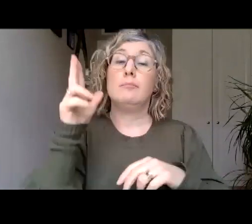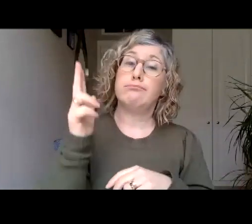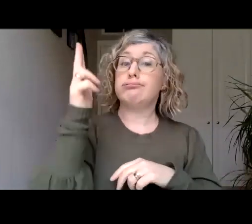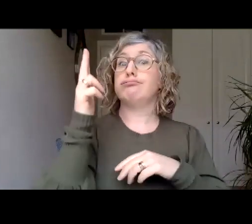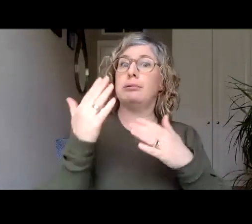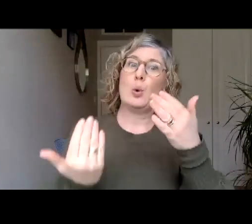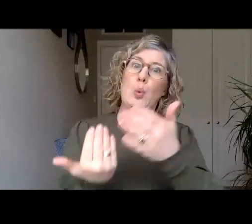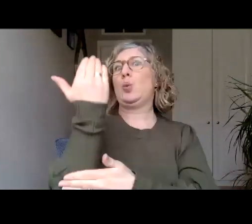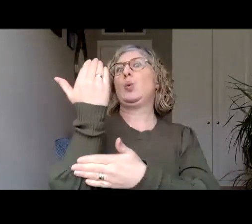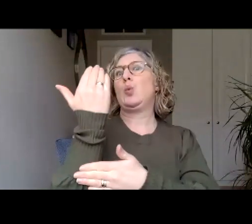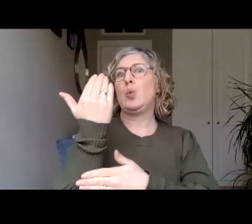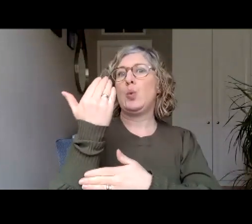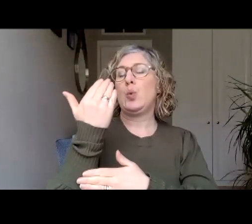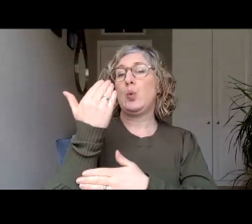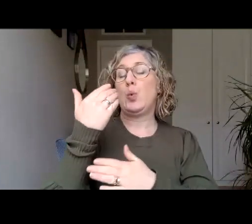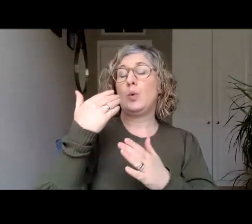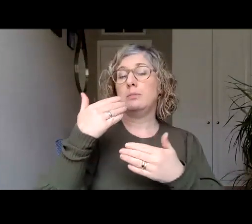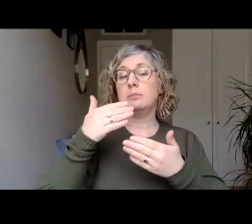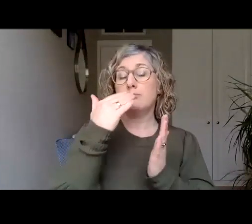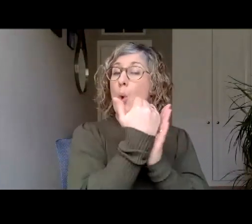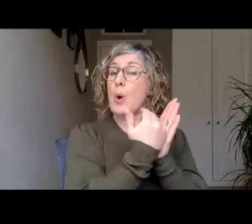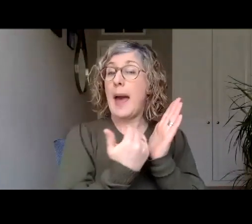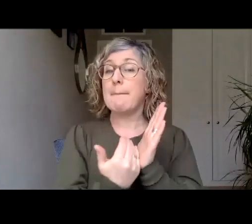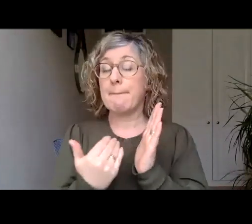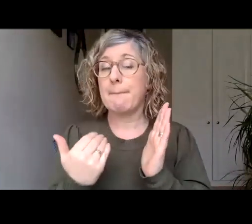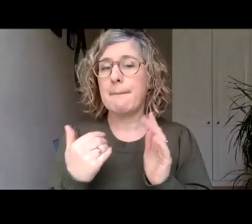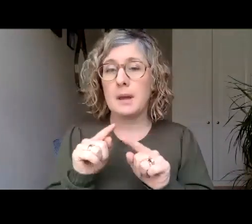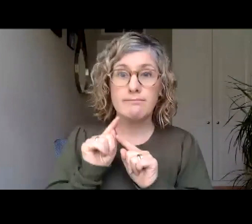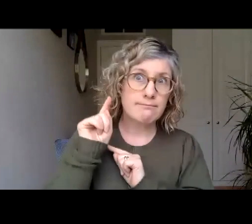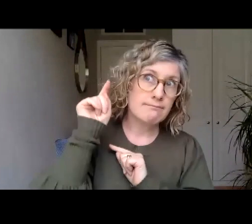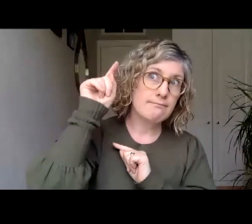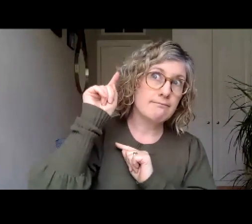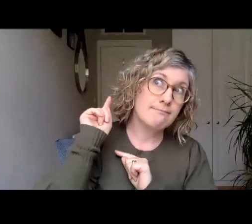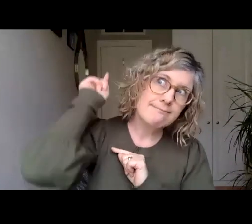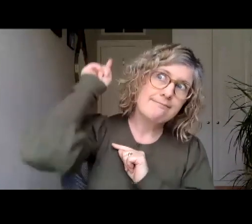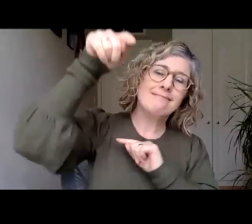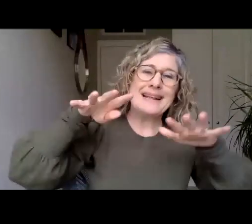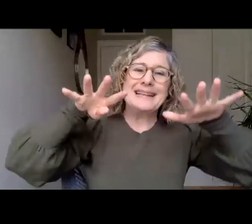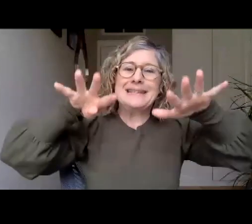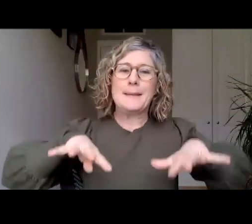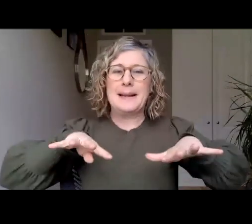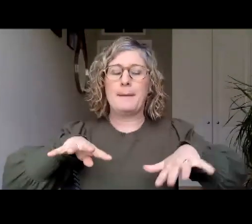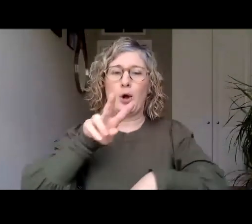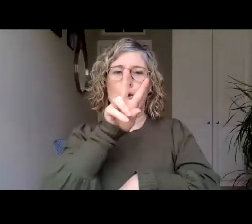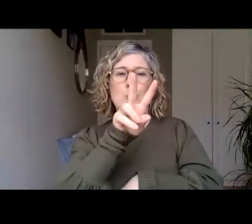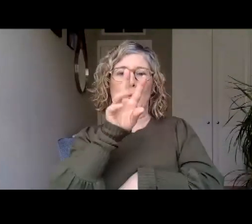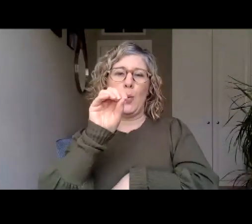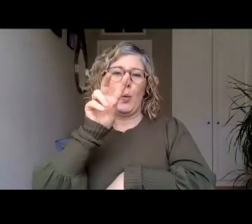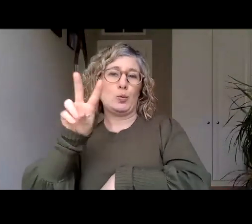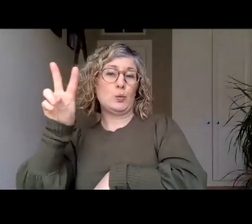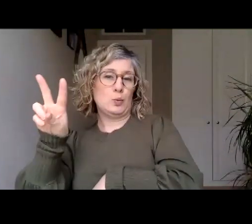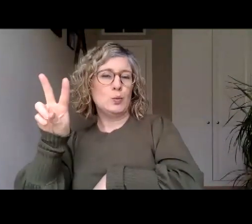Habrá una fase de evaluación para este curso intensivo y esperamos empezar con un programa